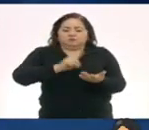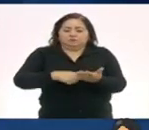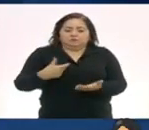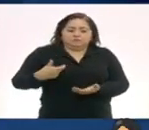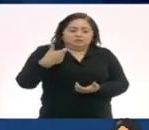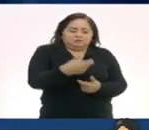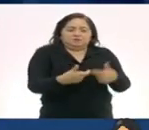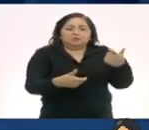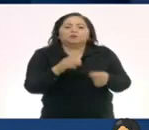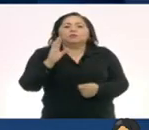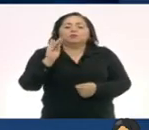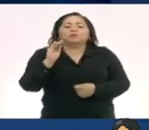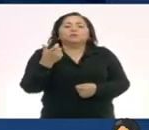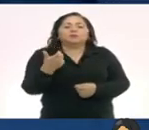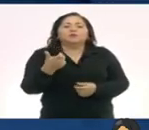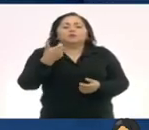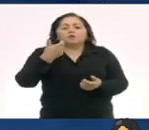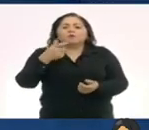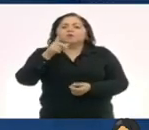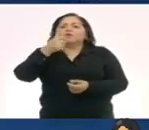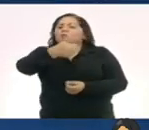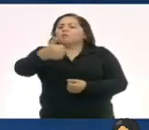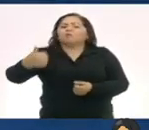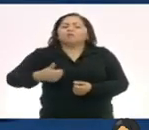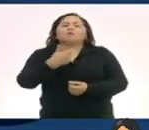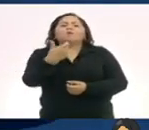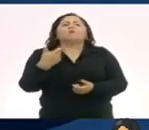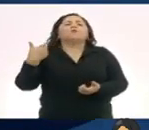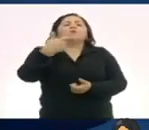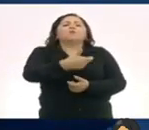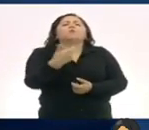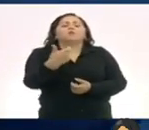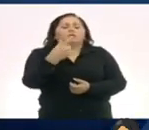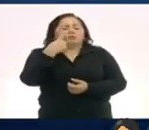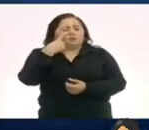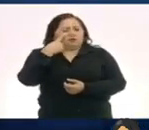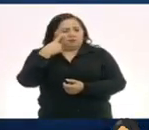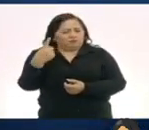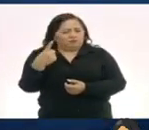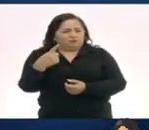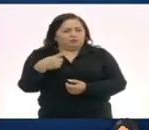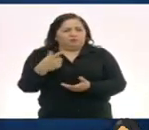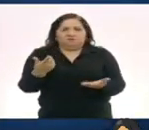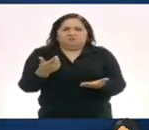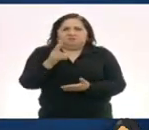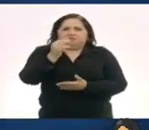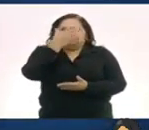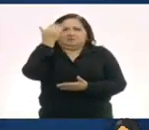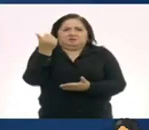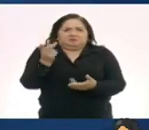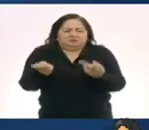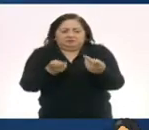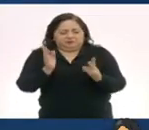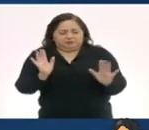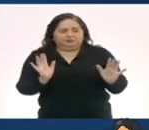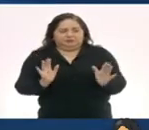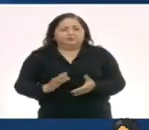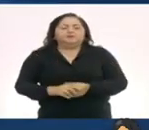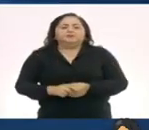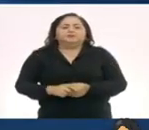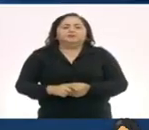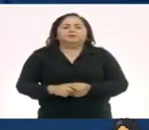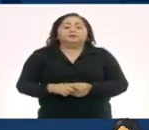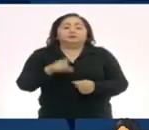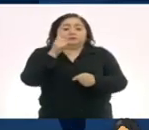pesos? ¿Cuánto dinero puso cada uno? Fíjense, porque no solamente es una pregunta. No,